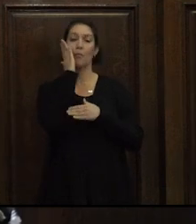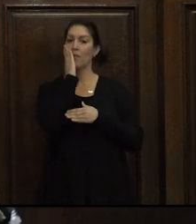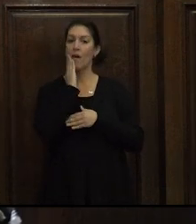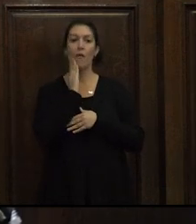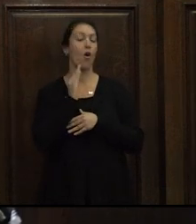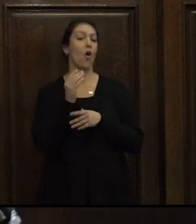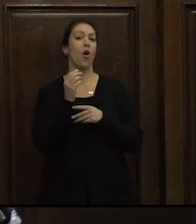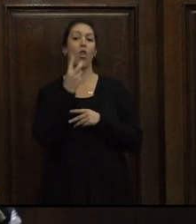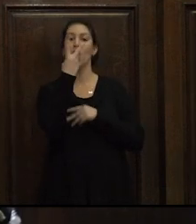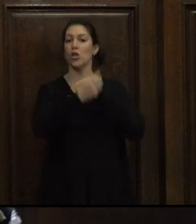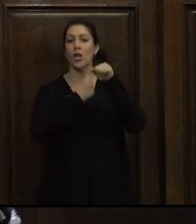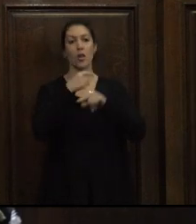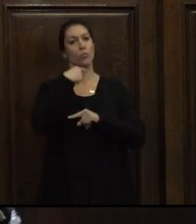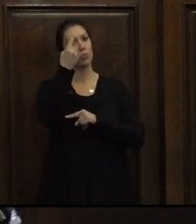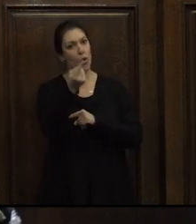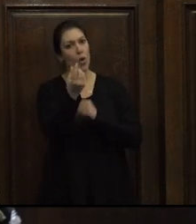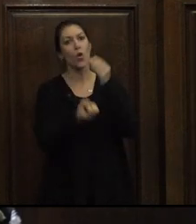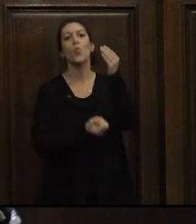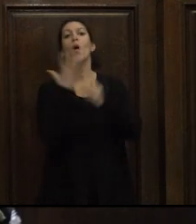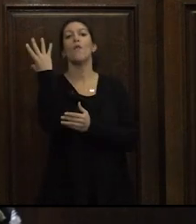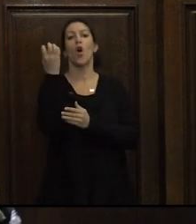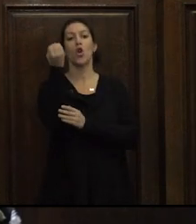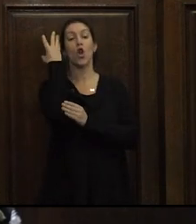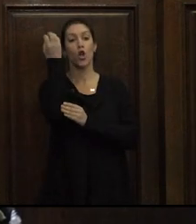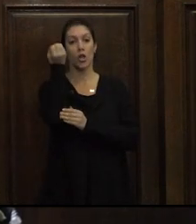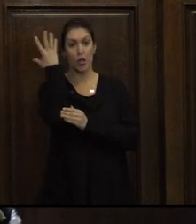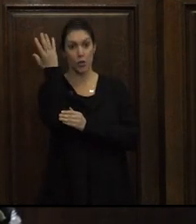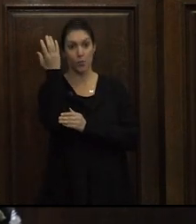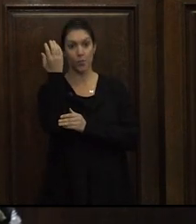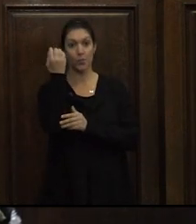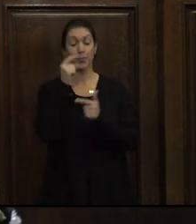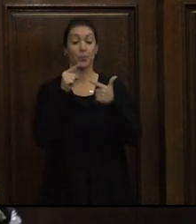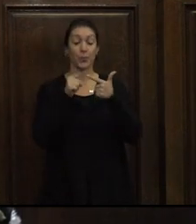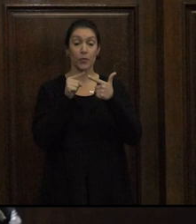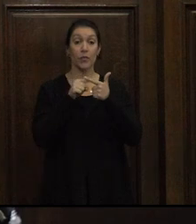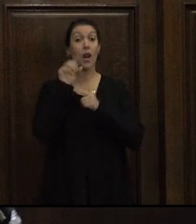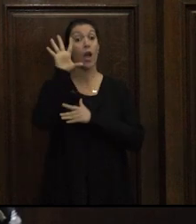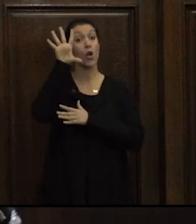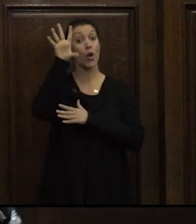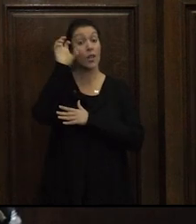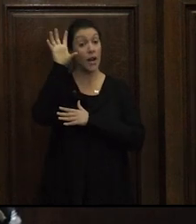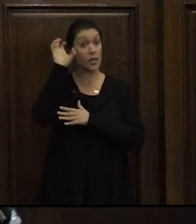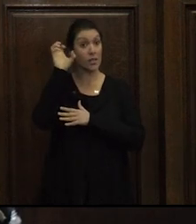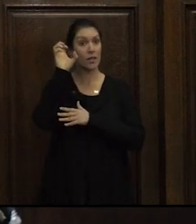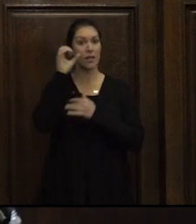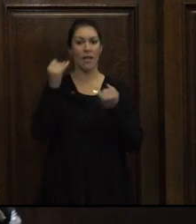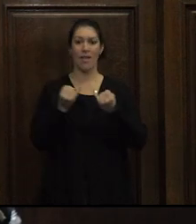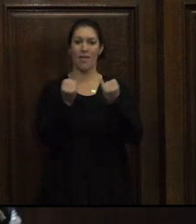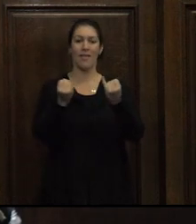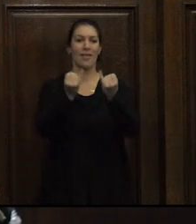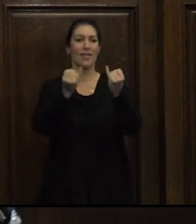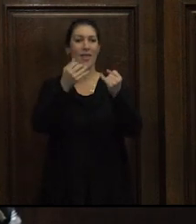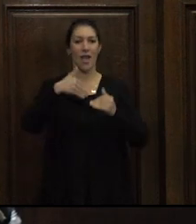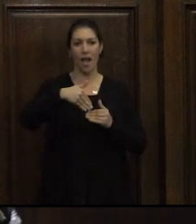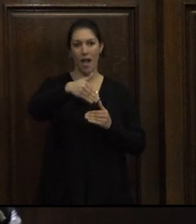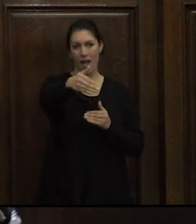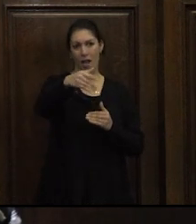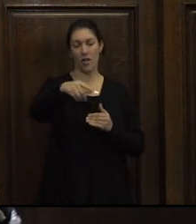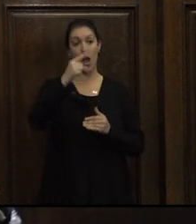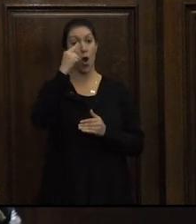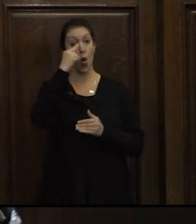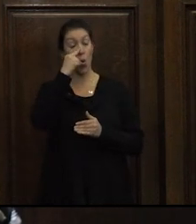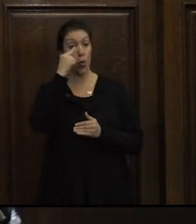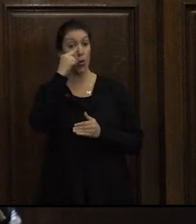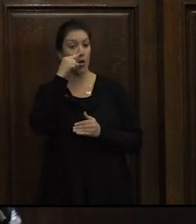otro congreso. Y en segundo lugar, recordarles que en los días que quedan de este